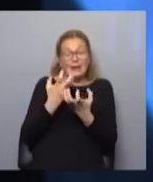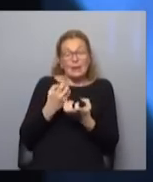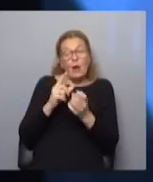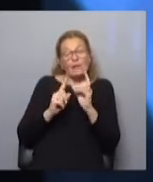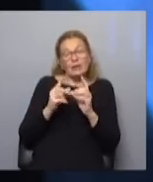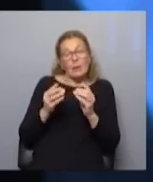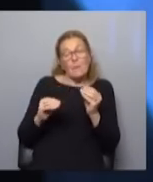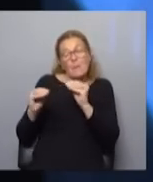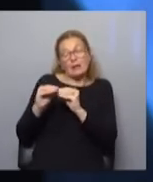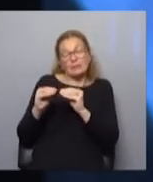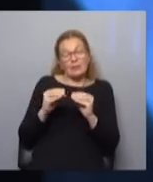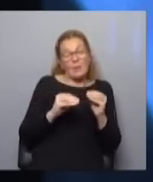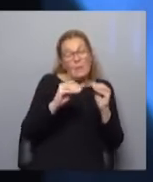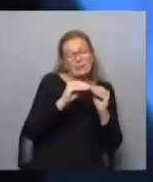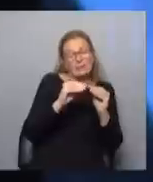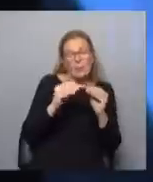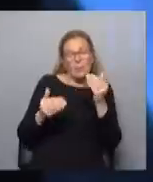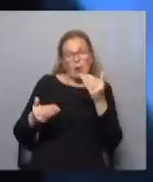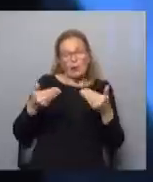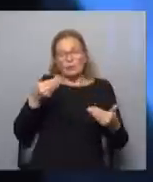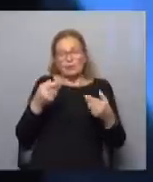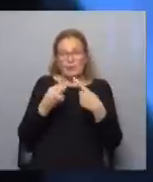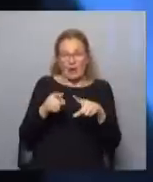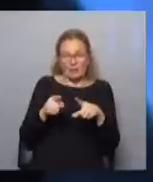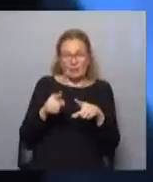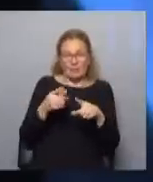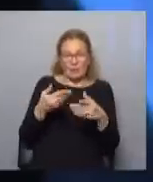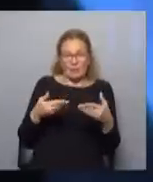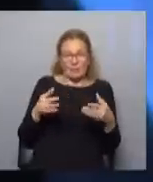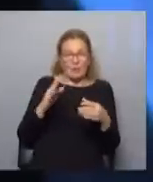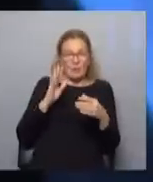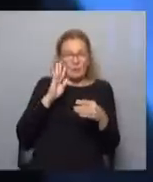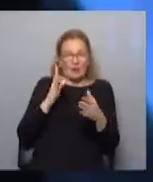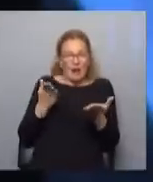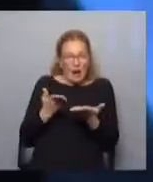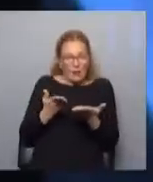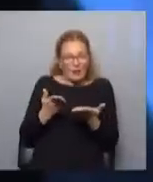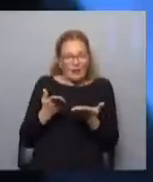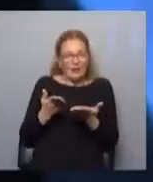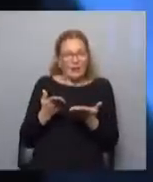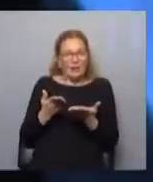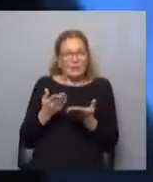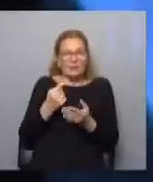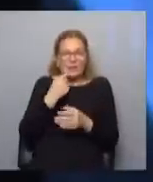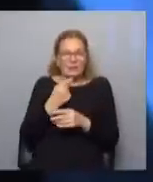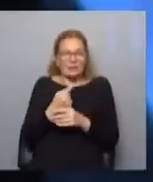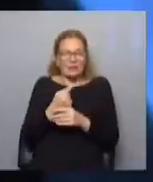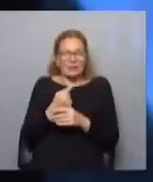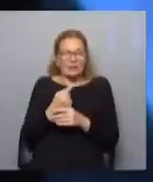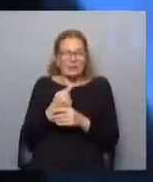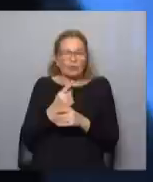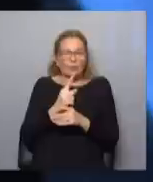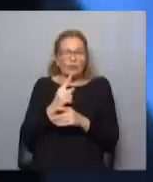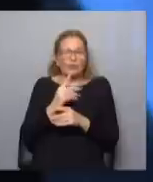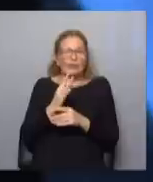o más dosis de esto que de aquello otro bueno me parece que es el momento de decir no sé